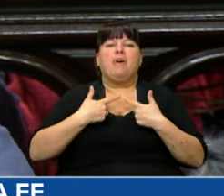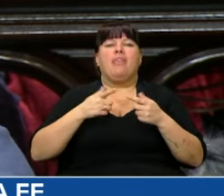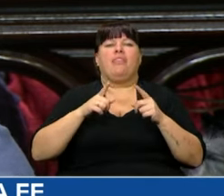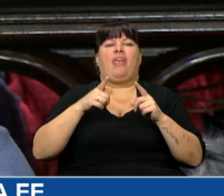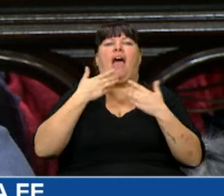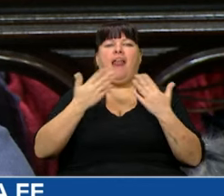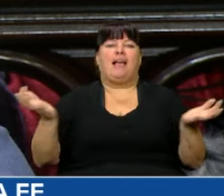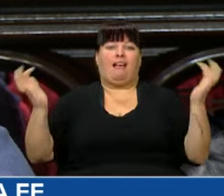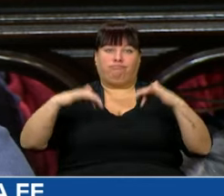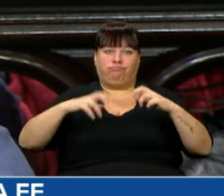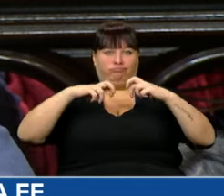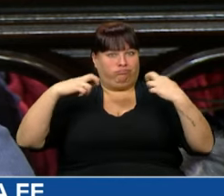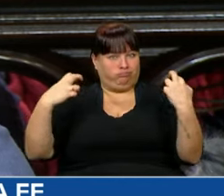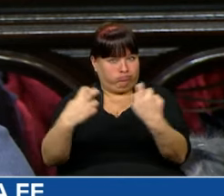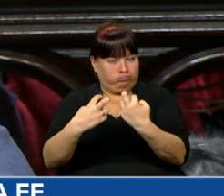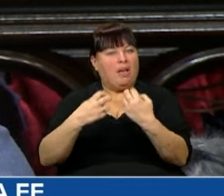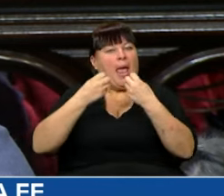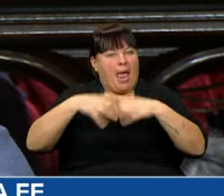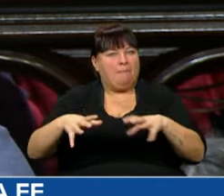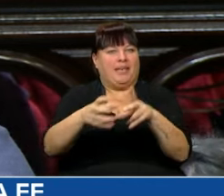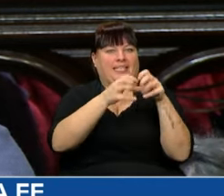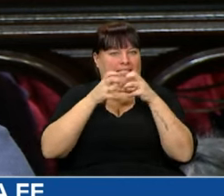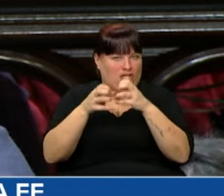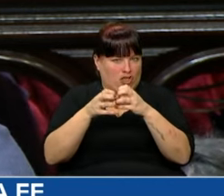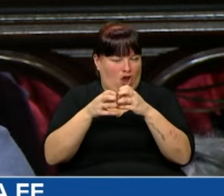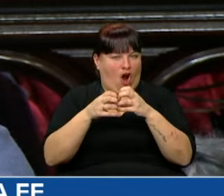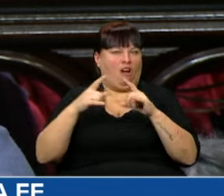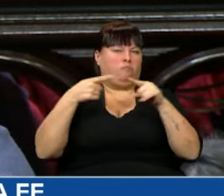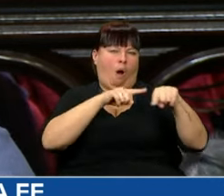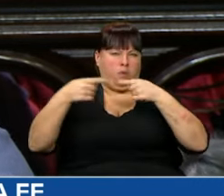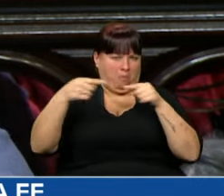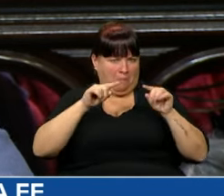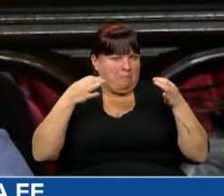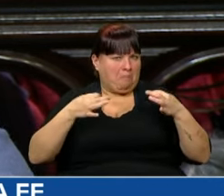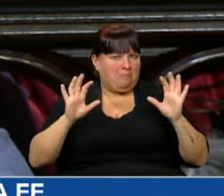a través del quórum abrir esta sesión y dar este debate.